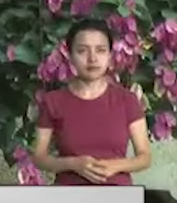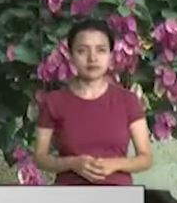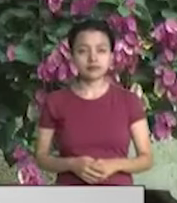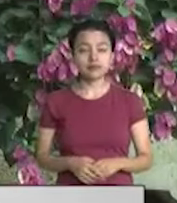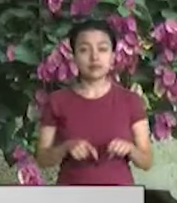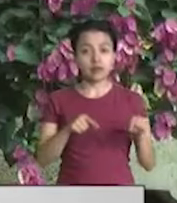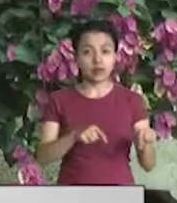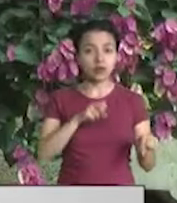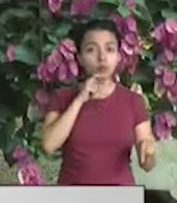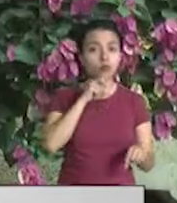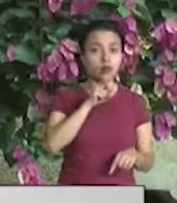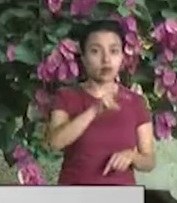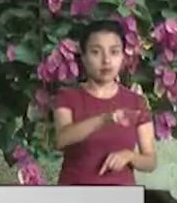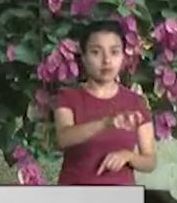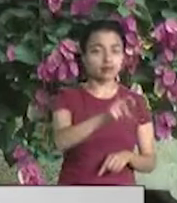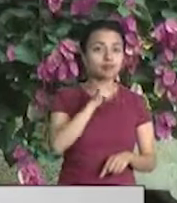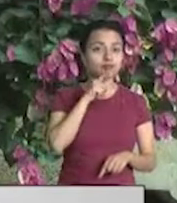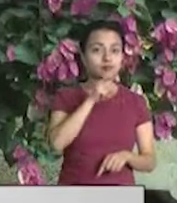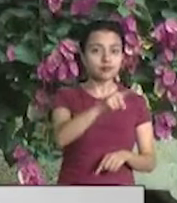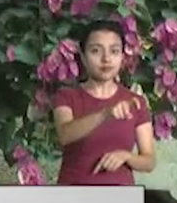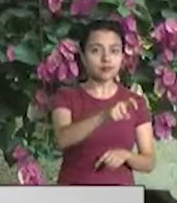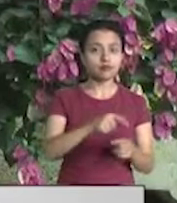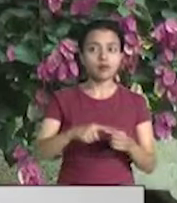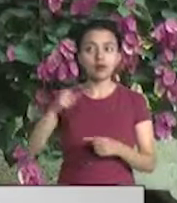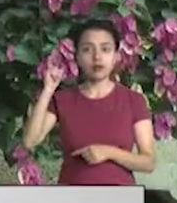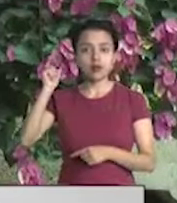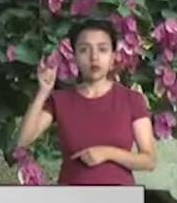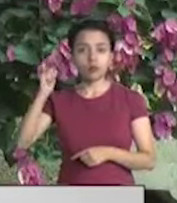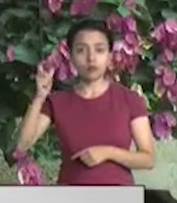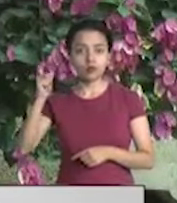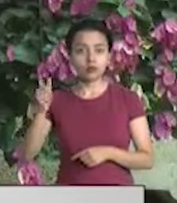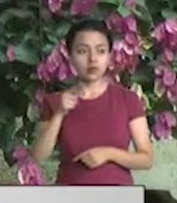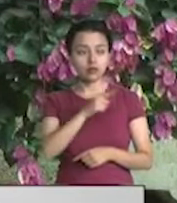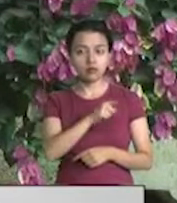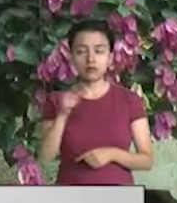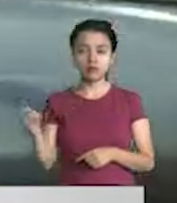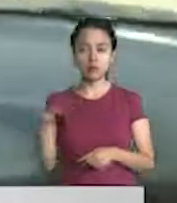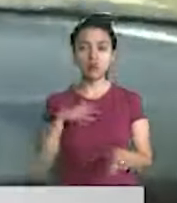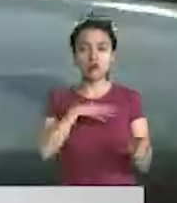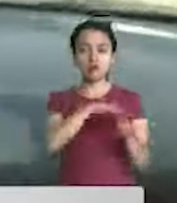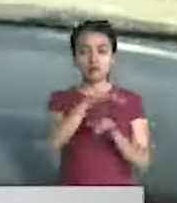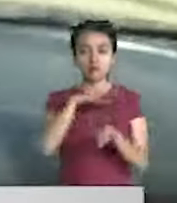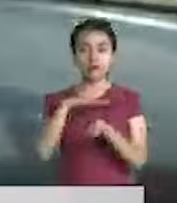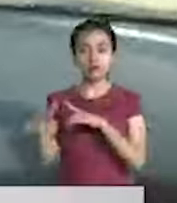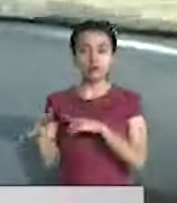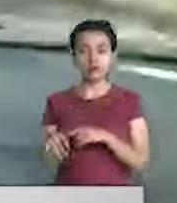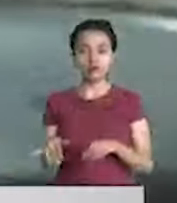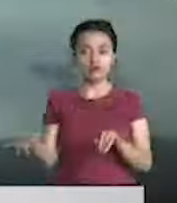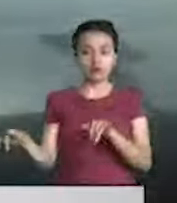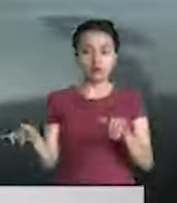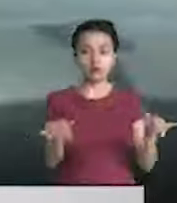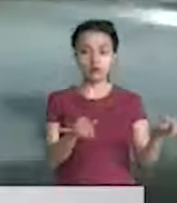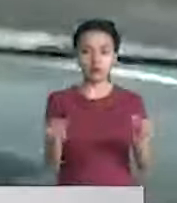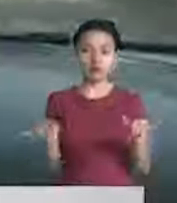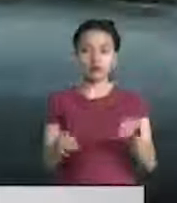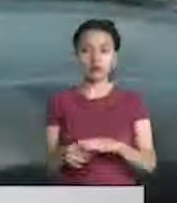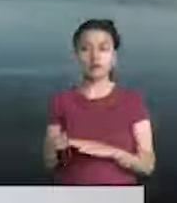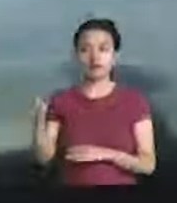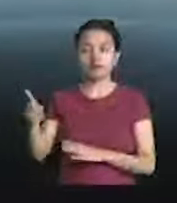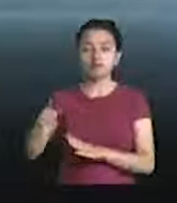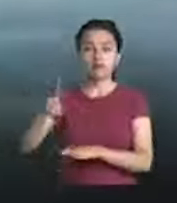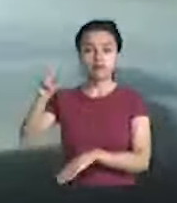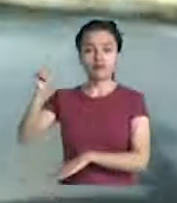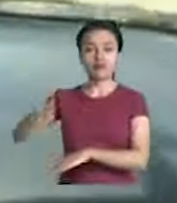Santander. El alcalde de Cúcuta, Jorge Acevedo, ha decidido firmar el decreto donde 3 años después vuelve el día sin carro y sin